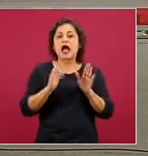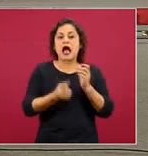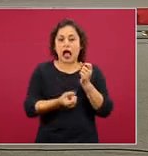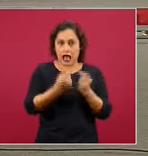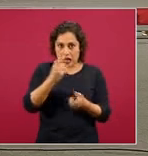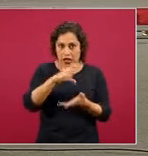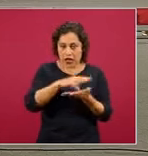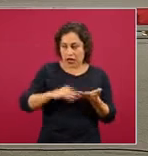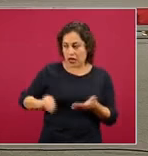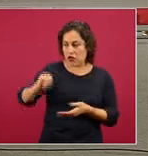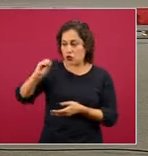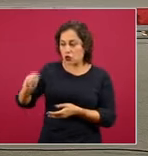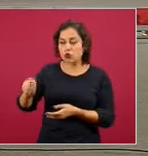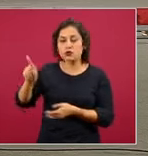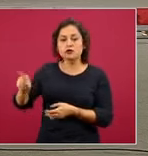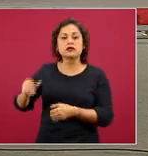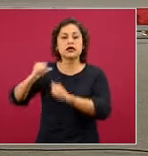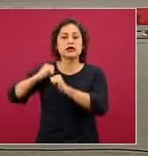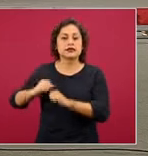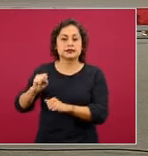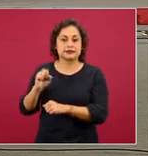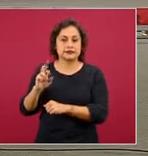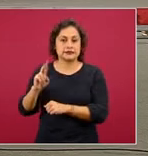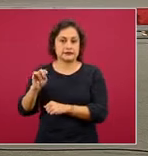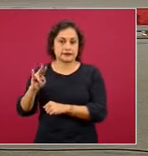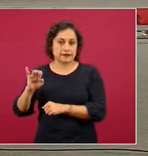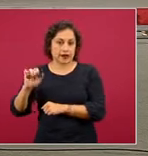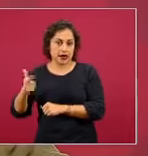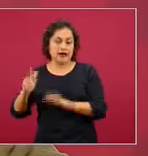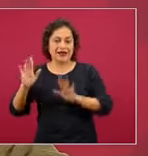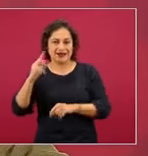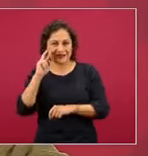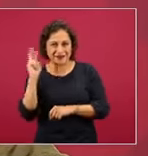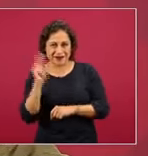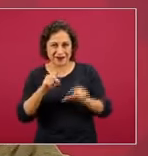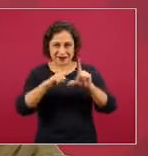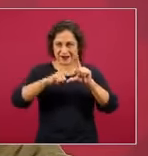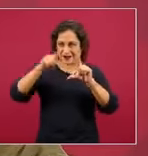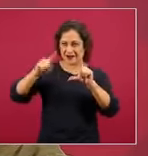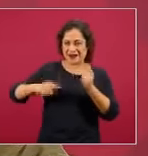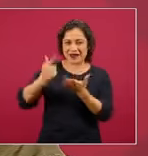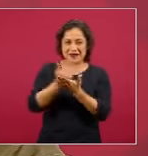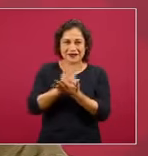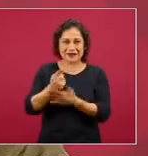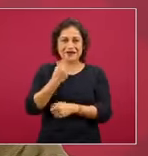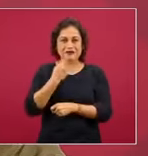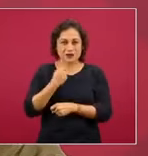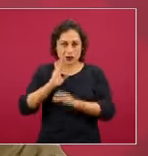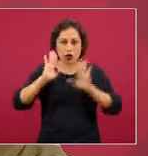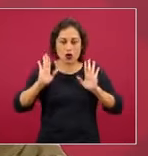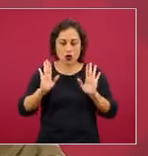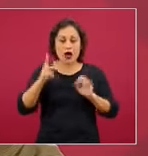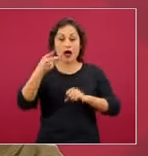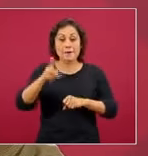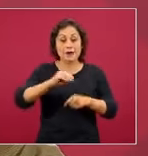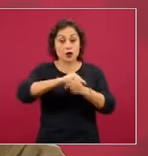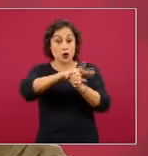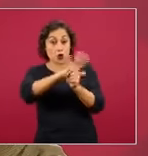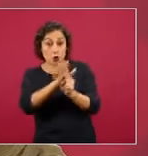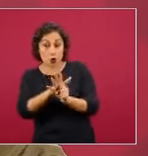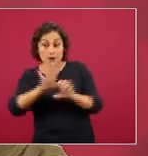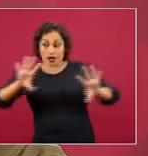fue esta gráfica roja y gris, una proporción está en el CISBER. Todo lo que es COVID estamos calificándolo como que es parte del